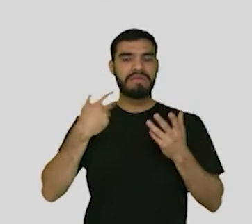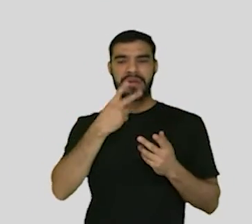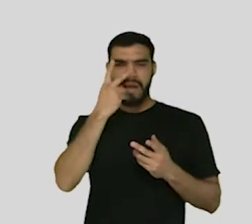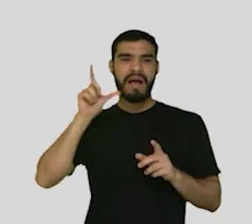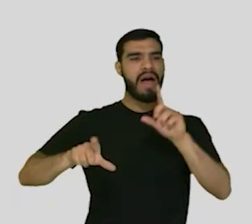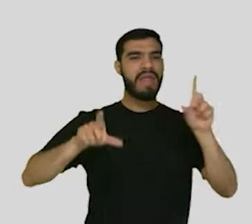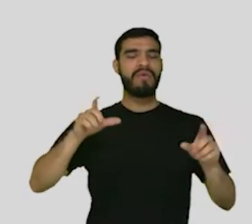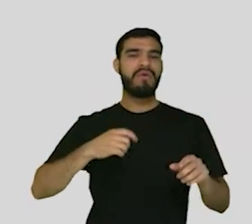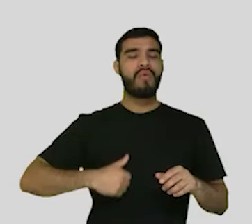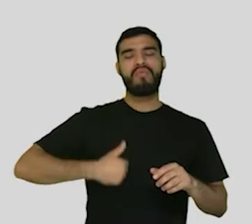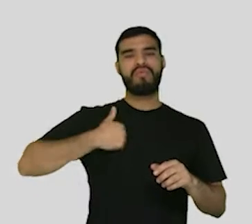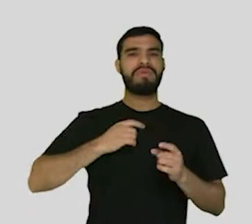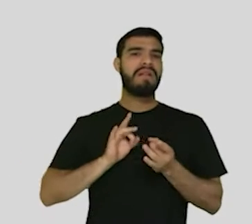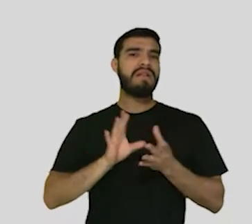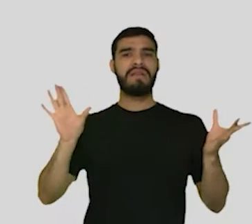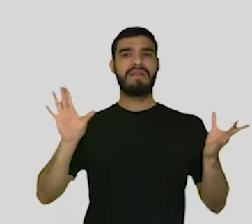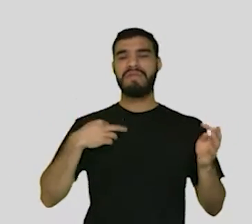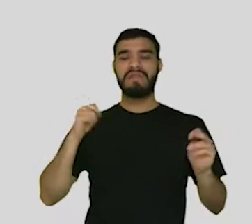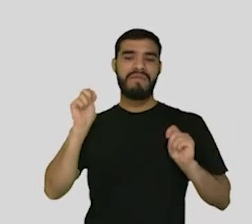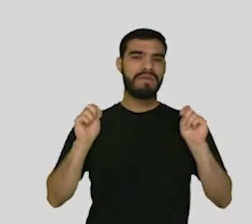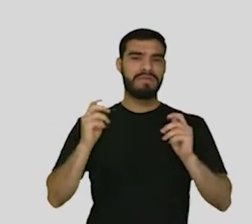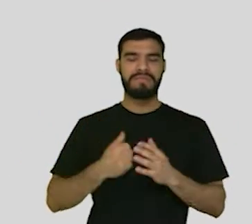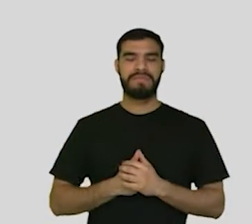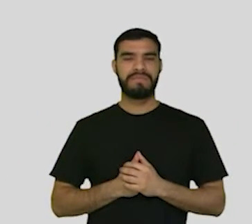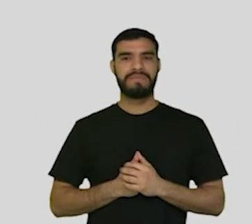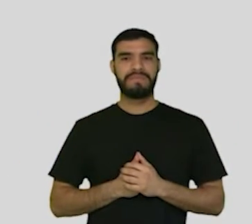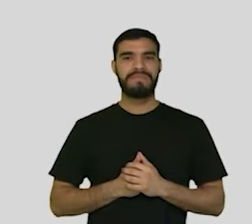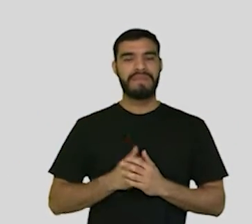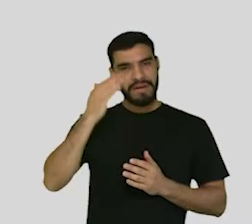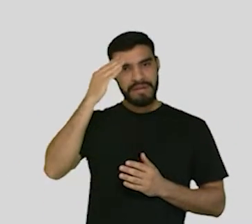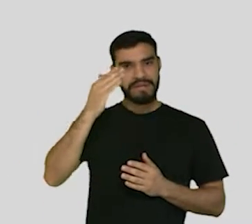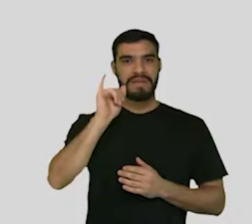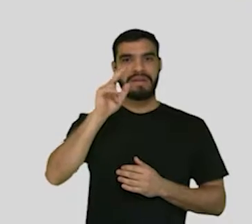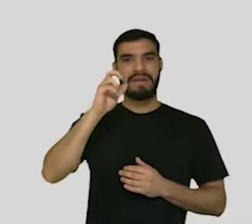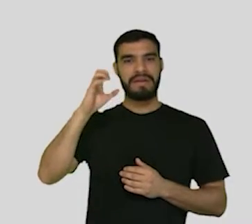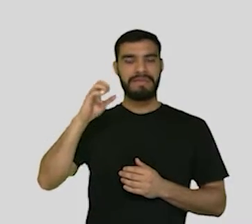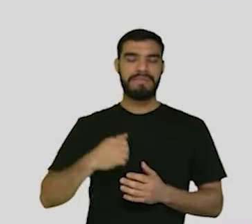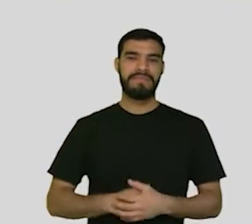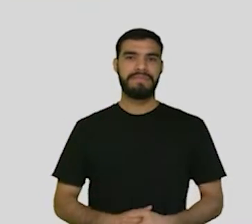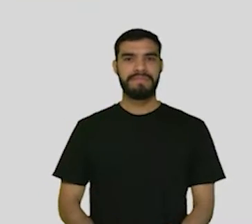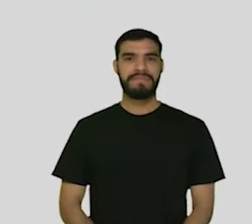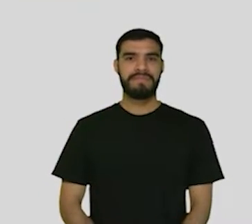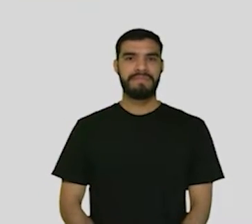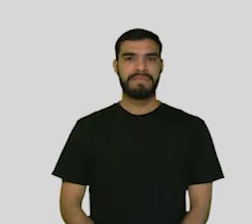yo odia jangua. Ñande. Tiempo yareco, ya yo juja un guante. Gracias, Irene. Aguiche, Irene.